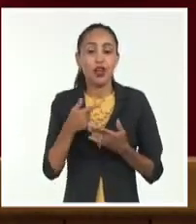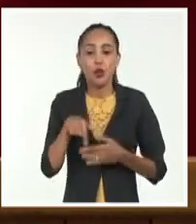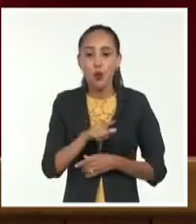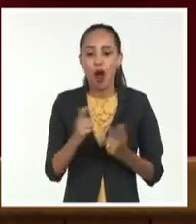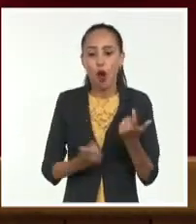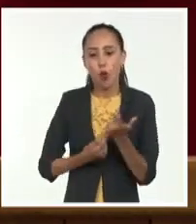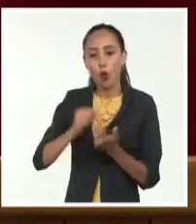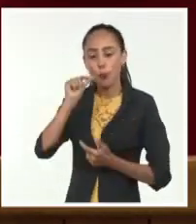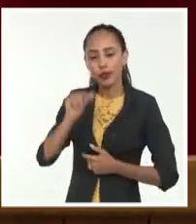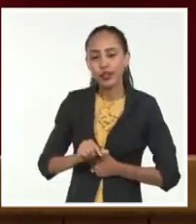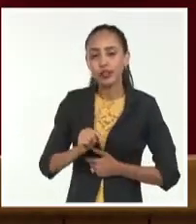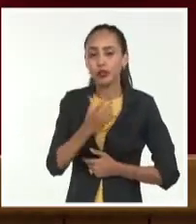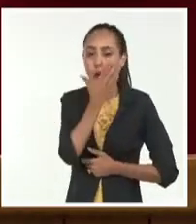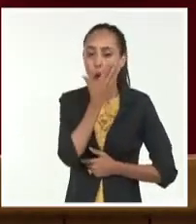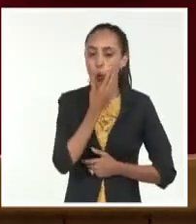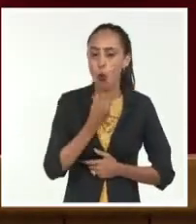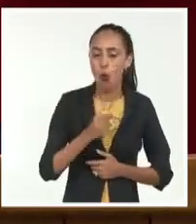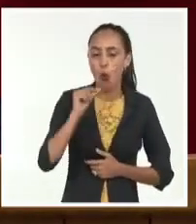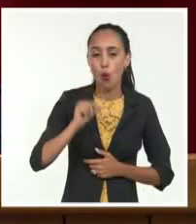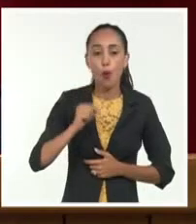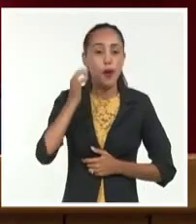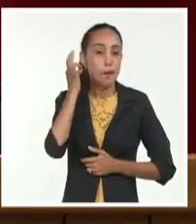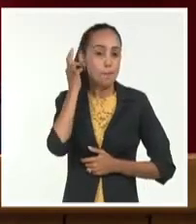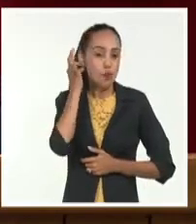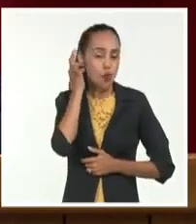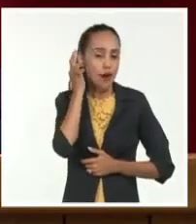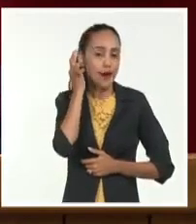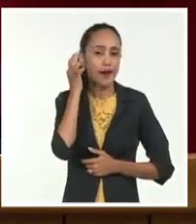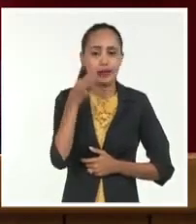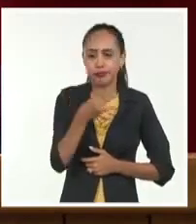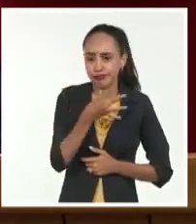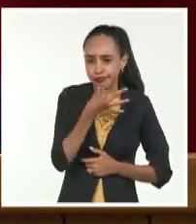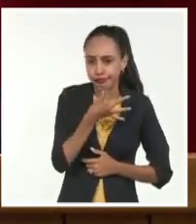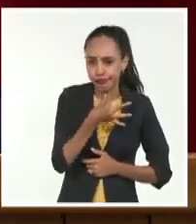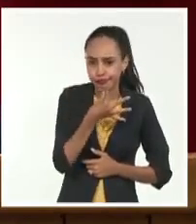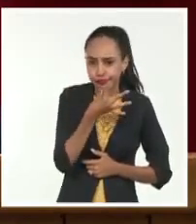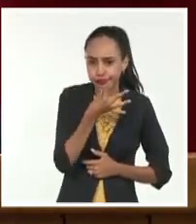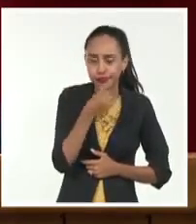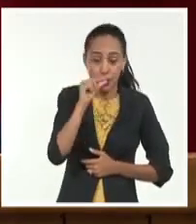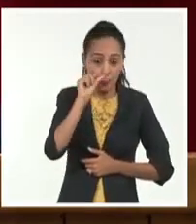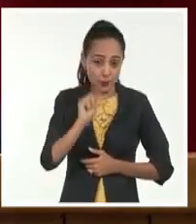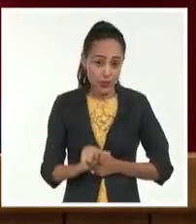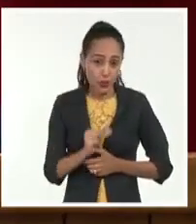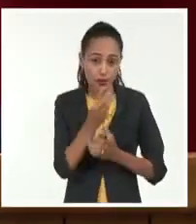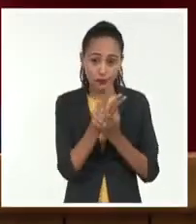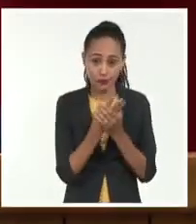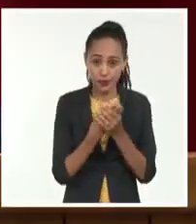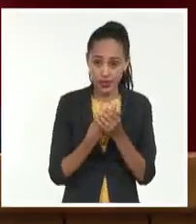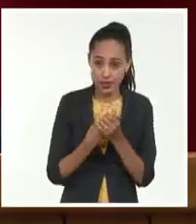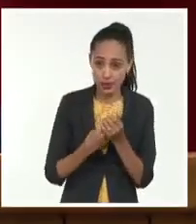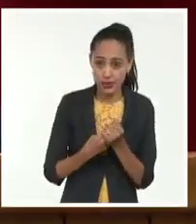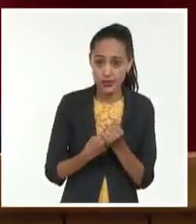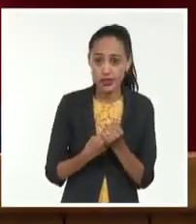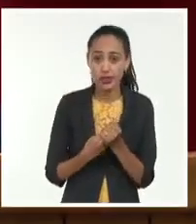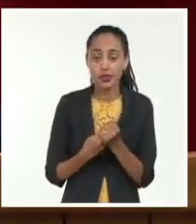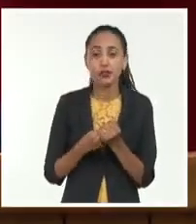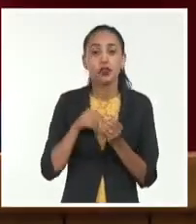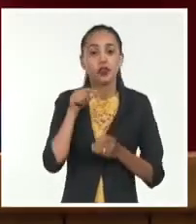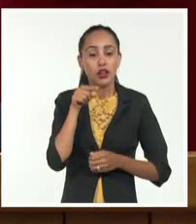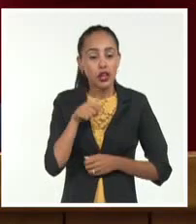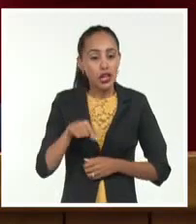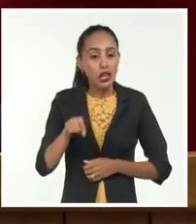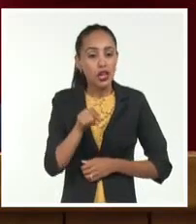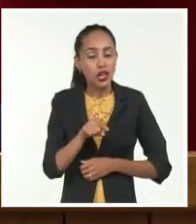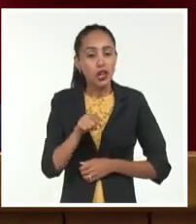combatientes, jóvenes, mujeres, adultos mayores, personas en situación de discapacidad, han vertido las